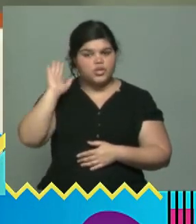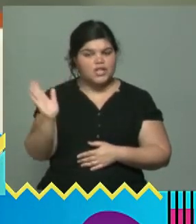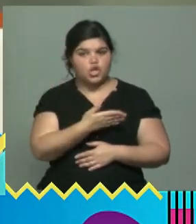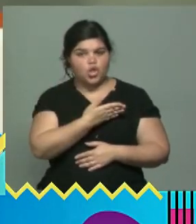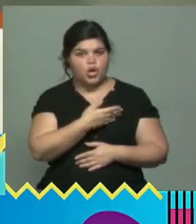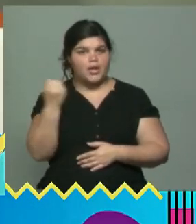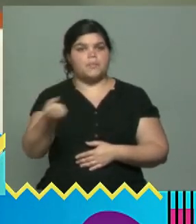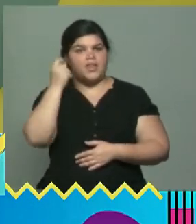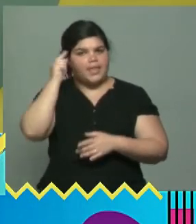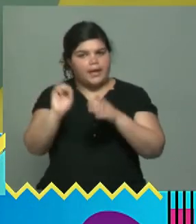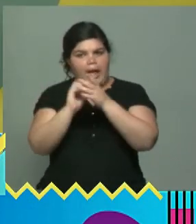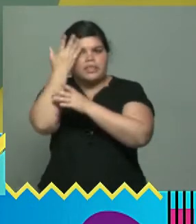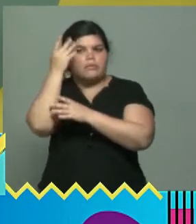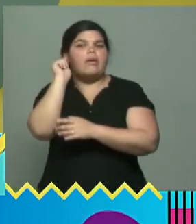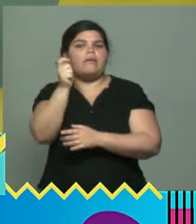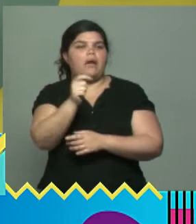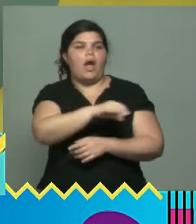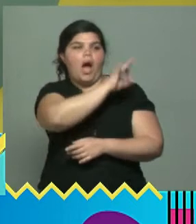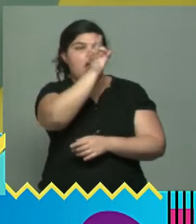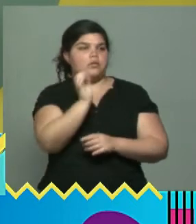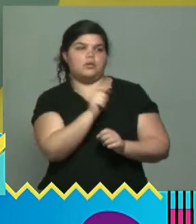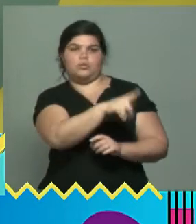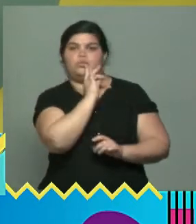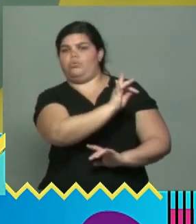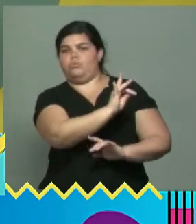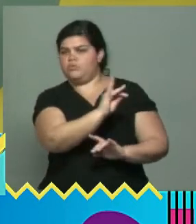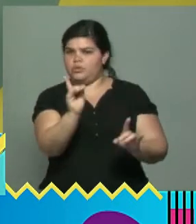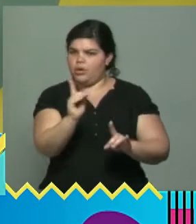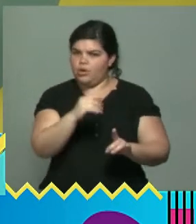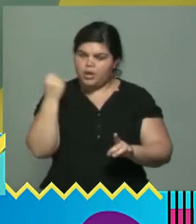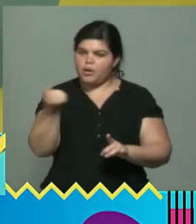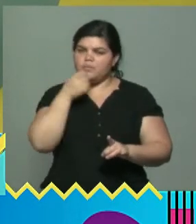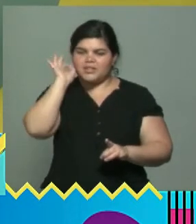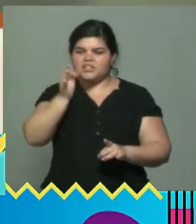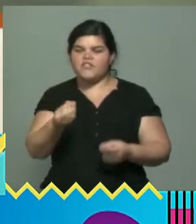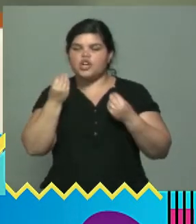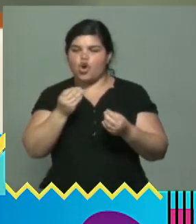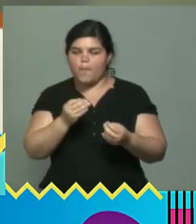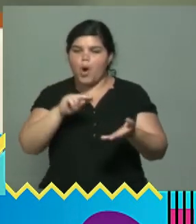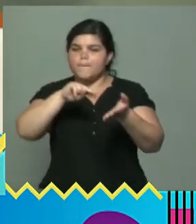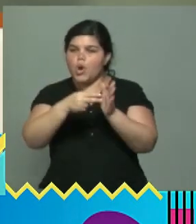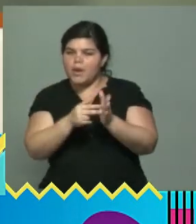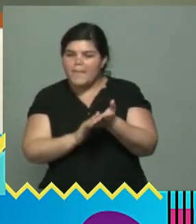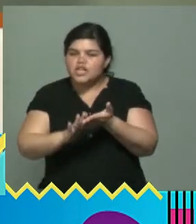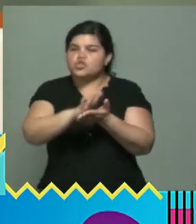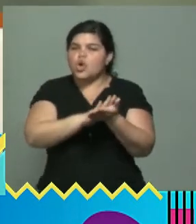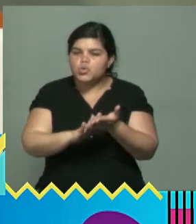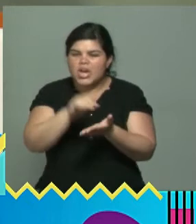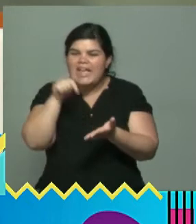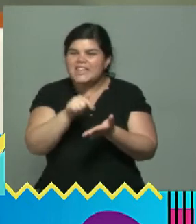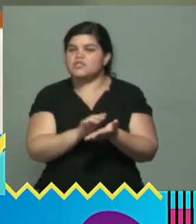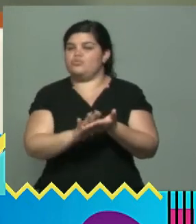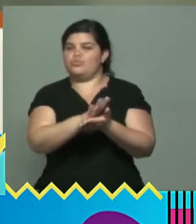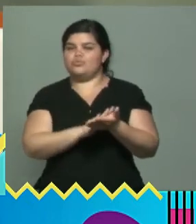no tiene que ver nada más con el artista, tiene que ver en cómo uno resuelve y va encontrando la forma de generar lo mejor,